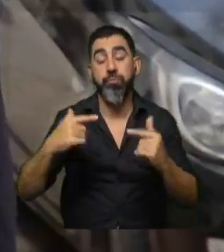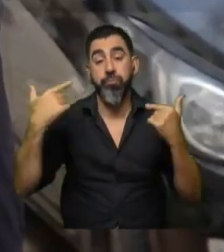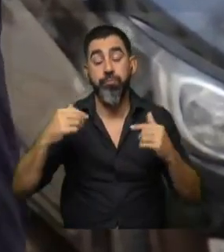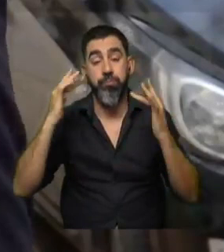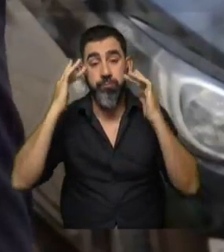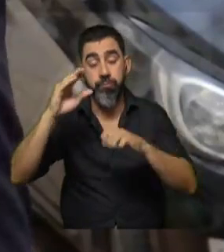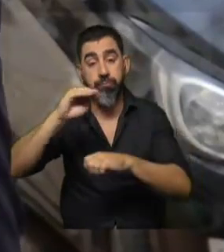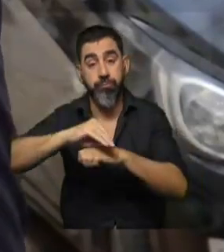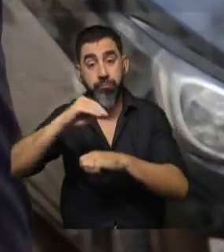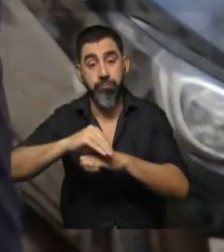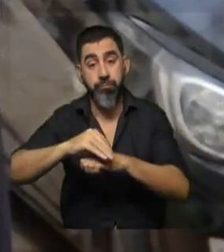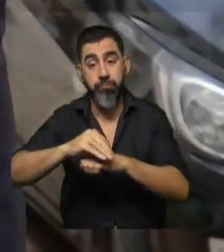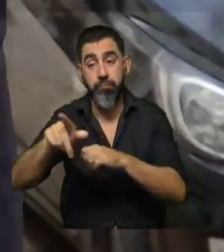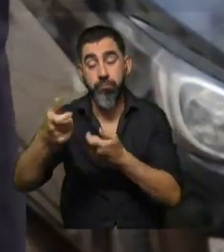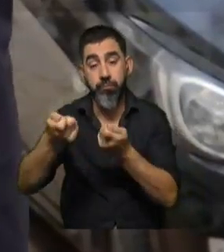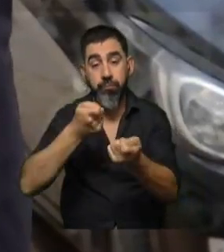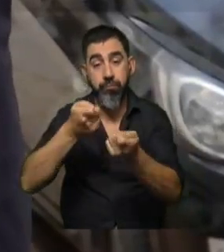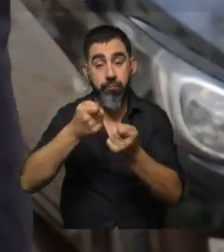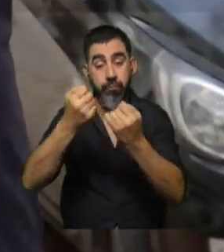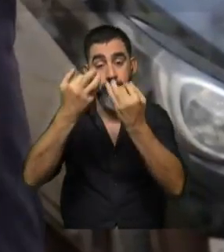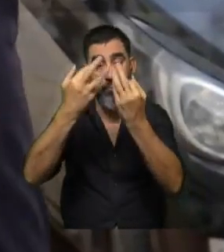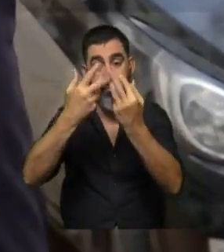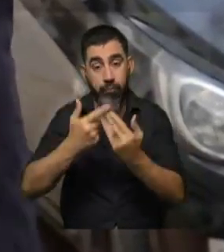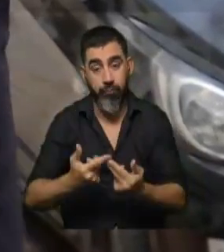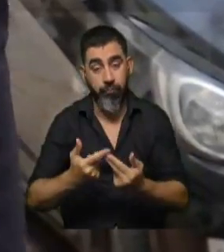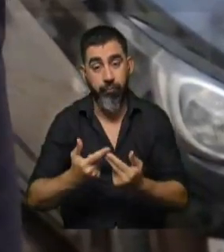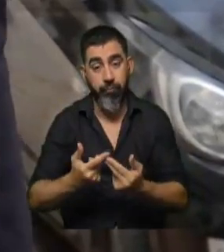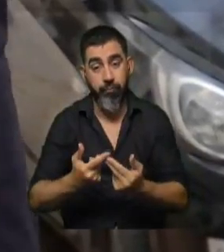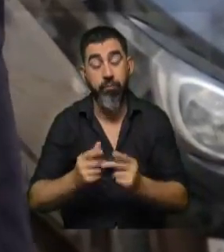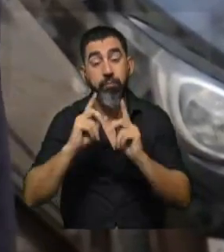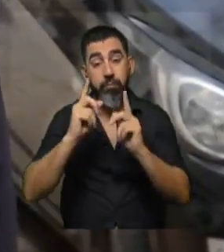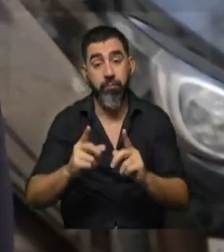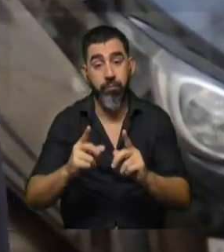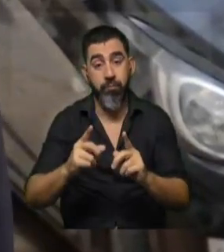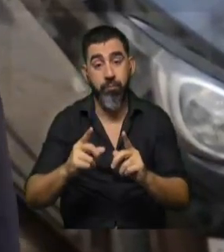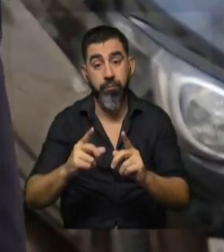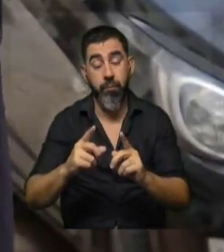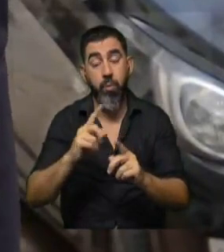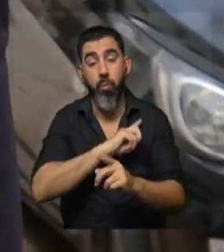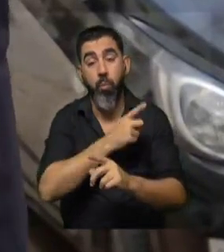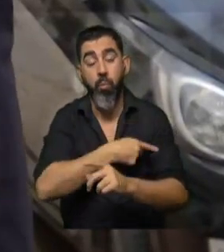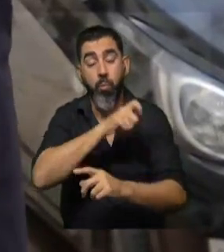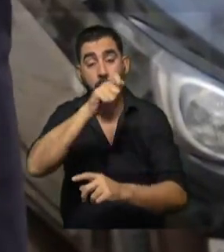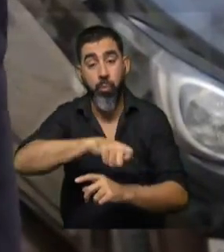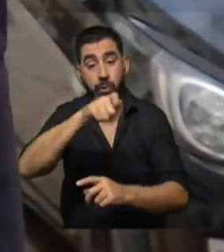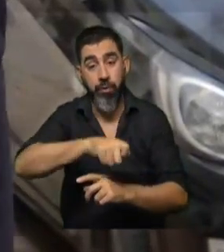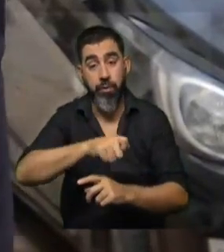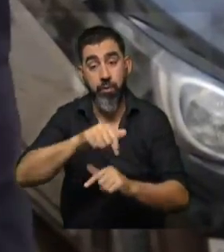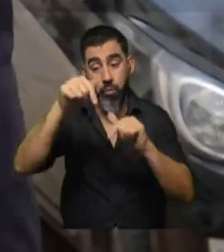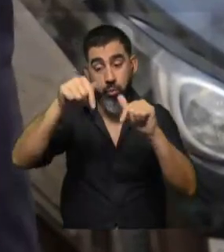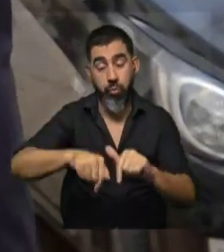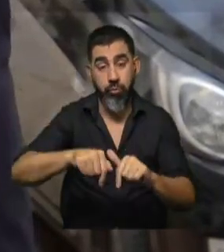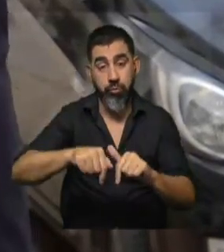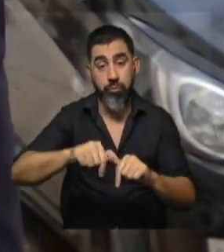Ministerio de Educación y cultura porque es quien regula las organizaciones y Hemos llegado también al poder judicial en donde en el día de hoy